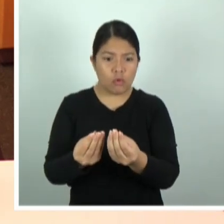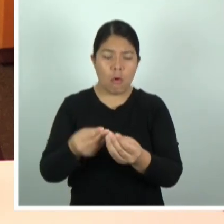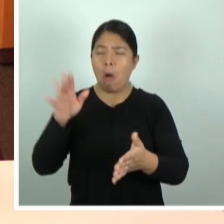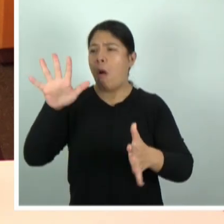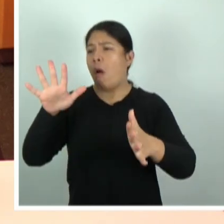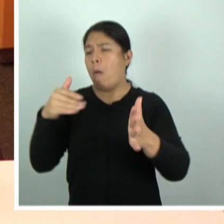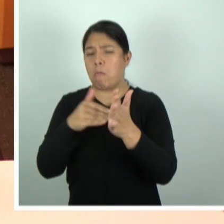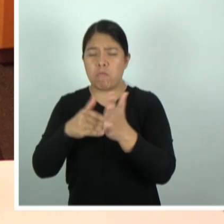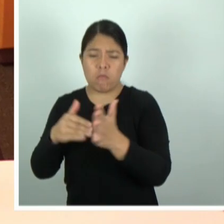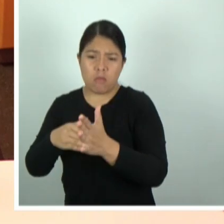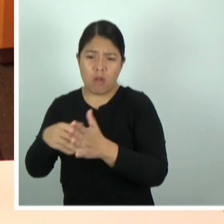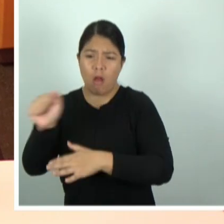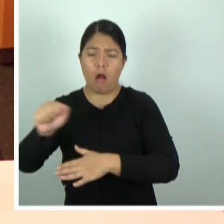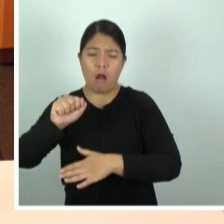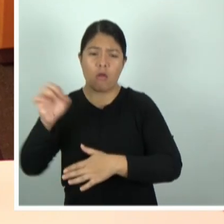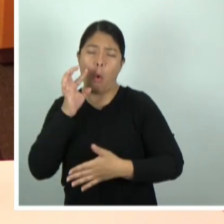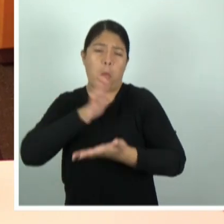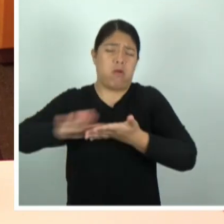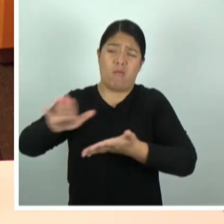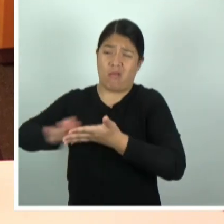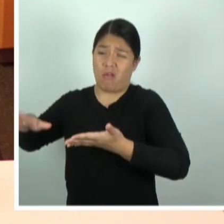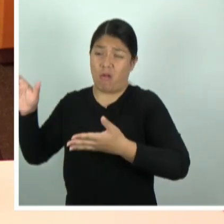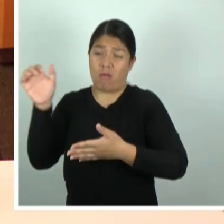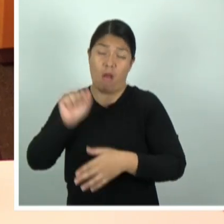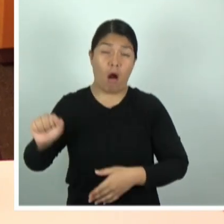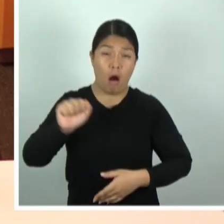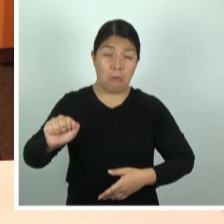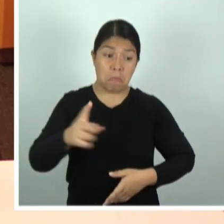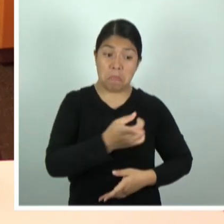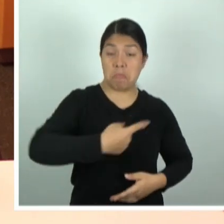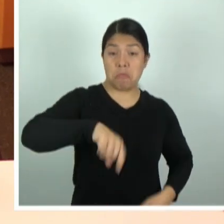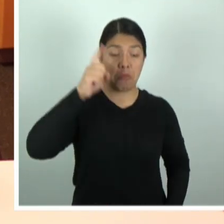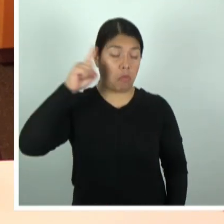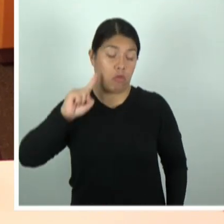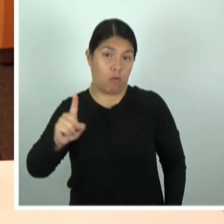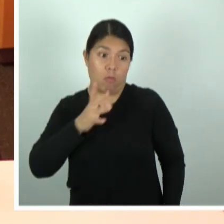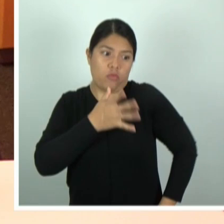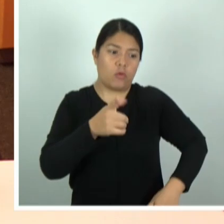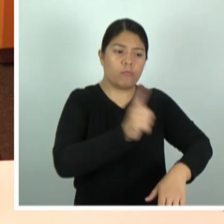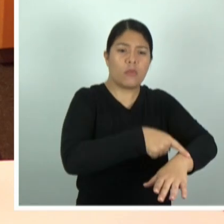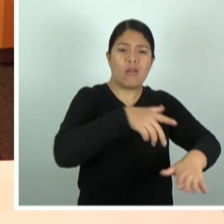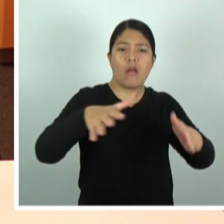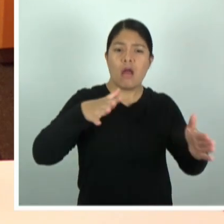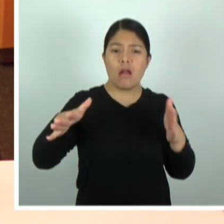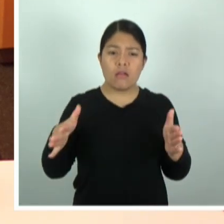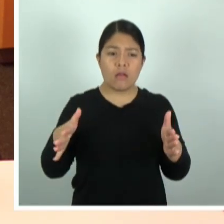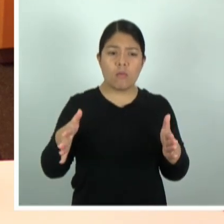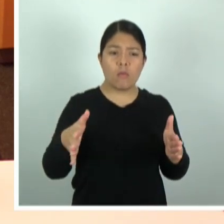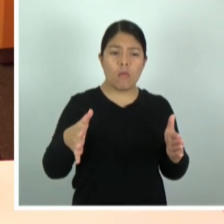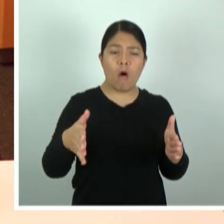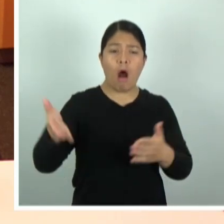años o millones de años. Porque el tiempo no se contaba como